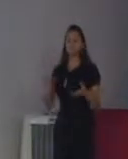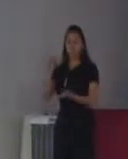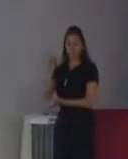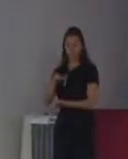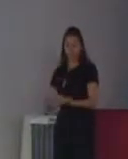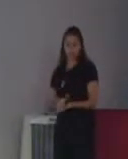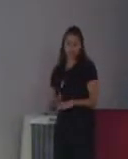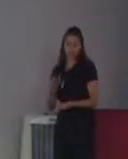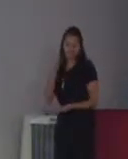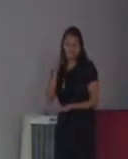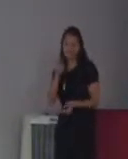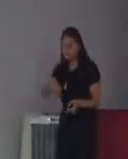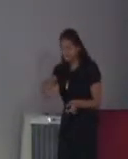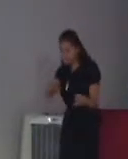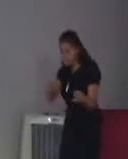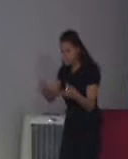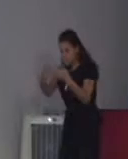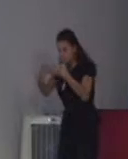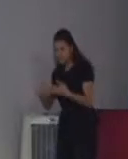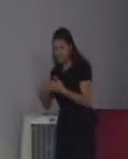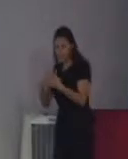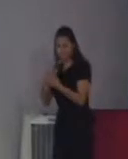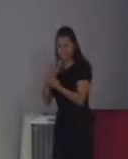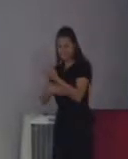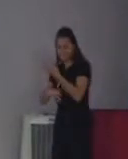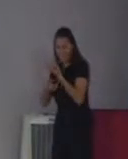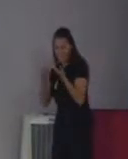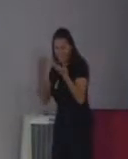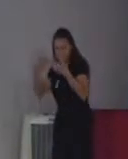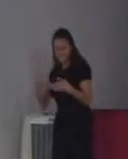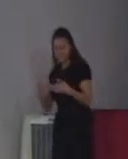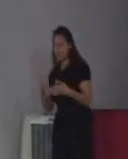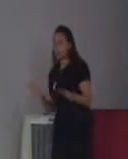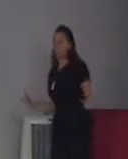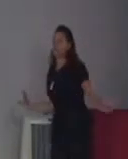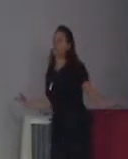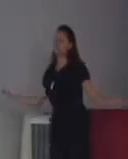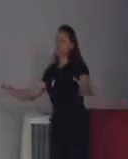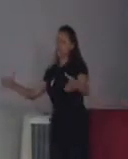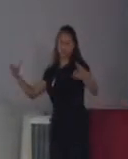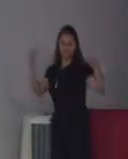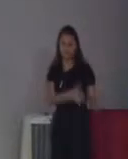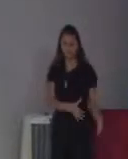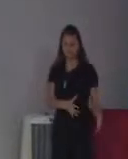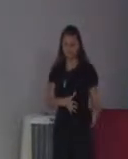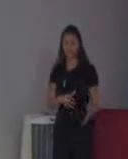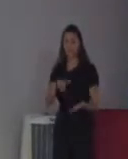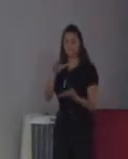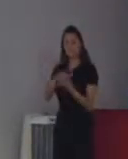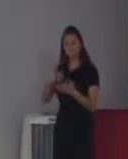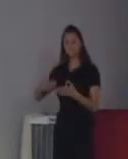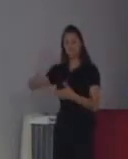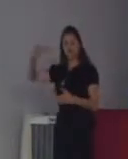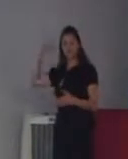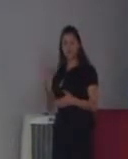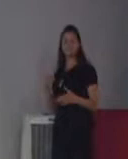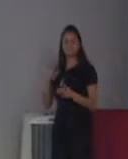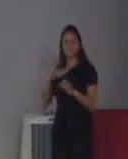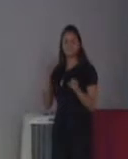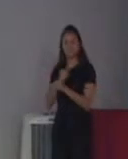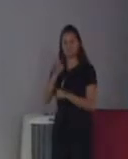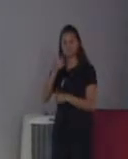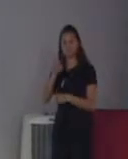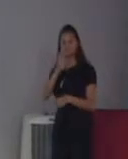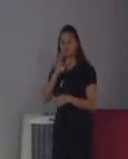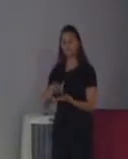la población con discapacidad también, digamos, entra en ese saco. O sea, ¿cómo hacemos para que, como diría un amigo mío en el trabajo, los chuecos, los